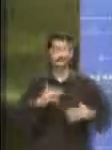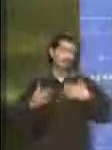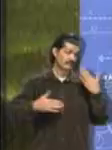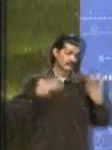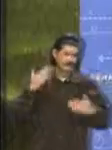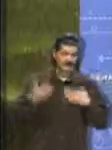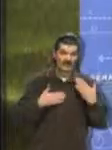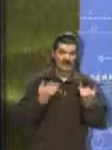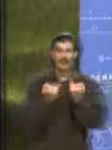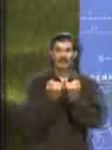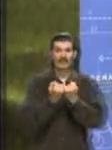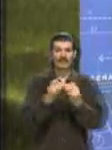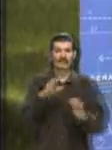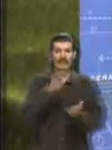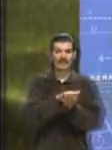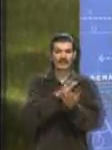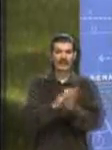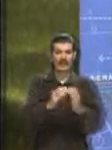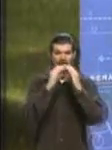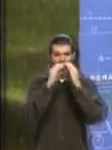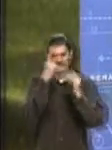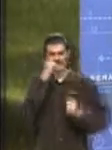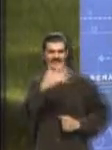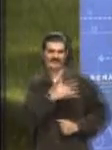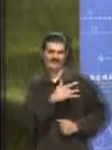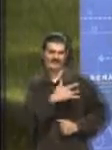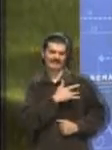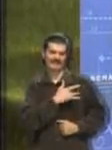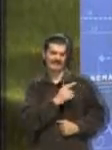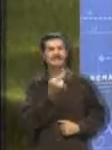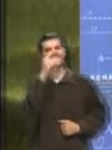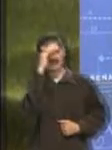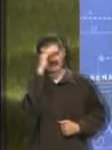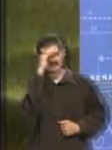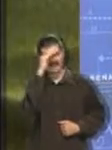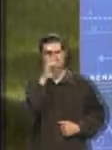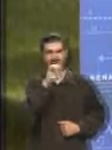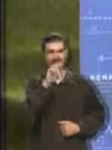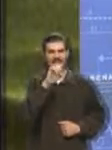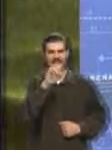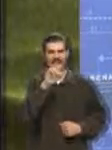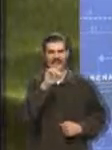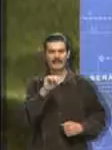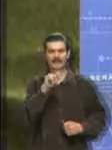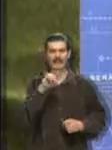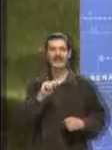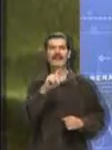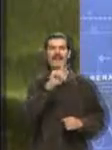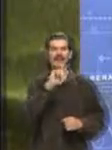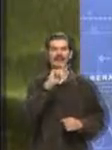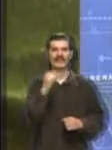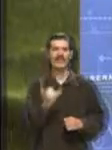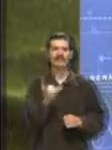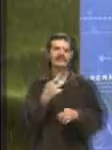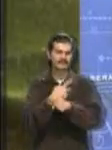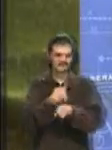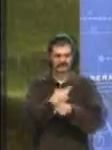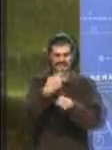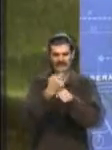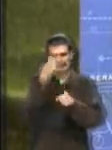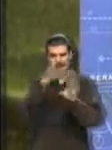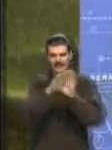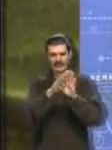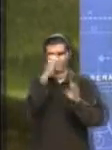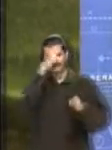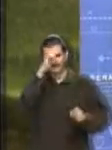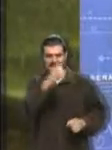La diversión es como una torta de jamón para el corazón, ¿qué le parece? Esmeralda Pinet y Leti Negrete nos invitan a vivir